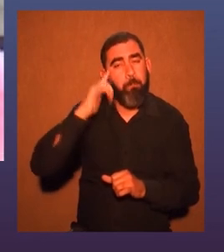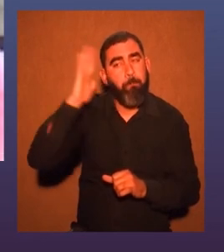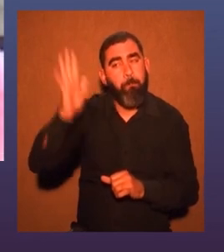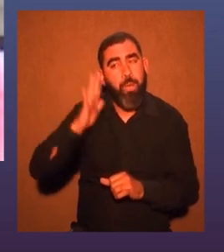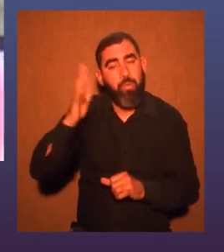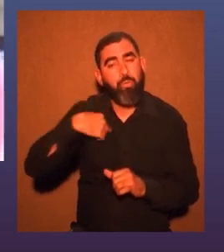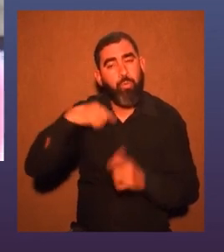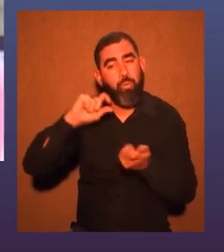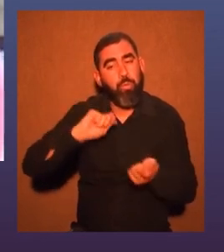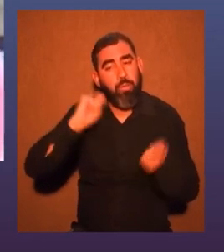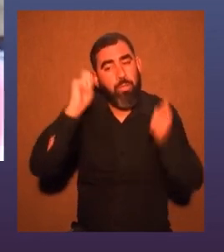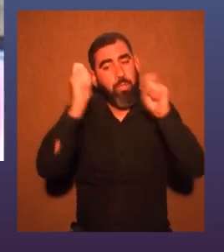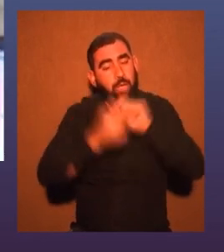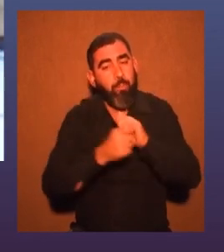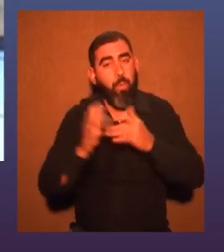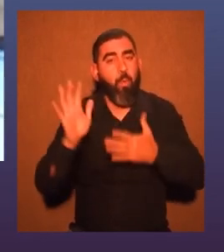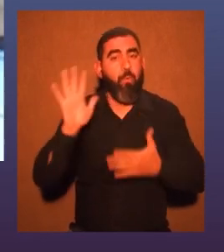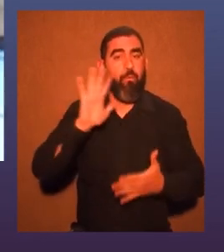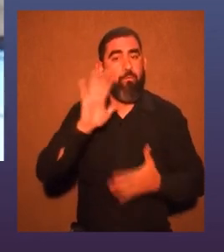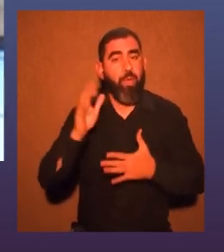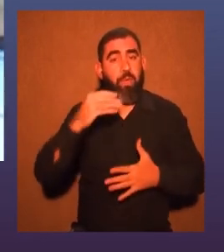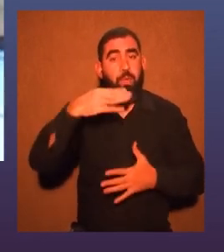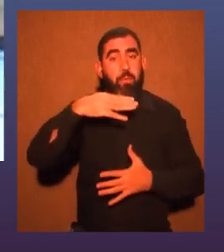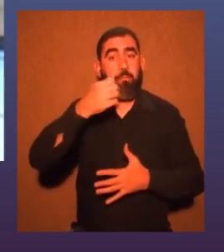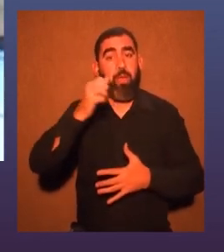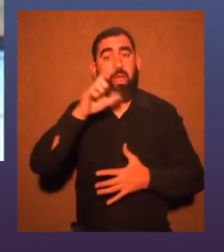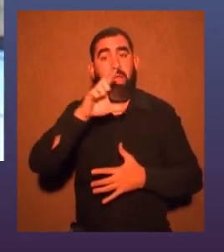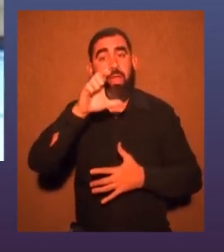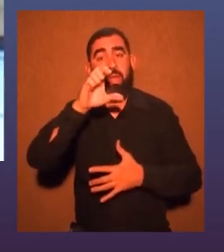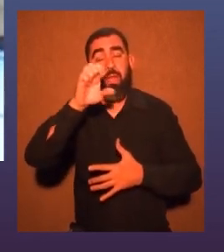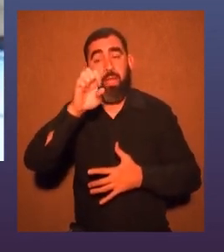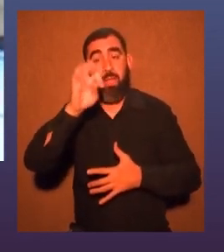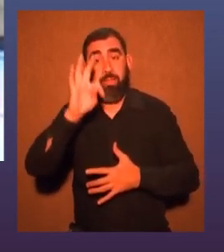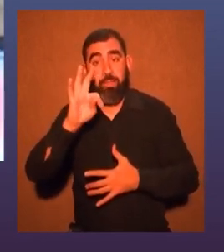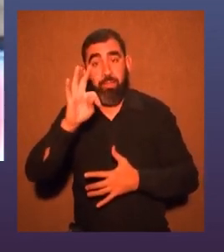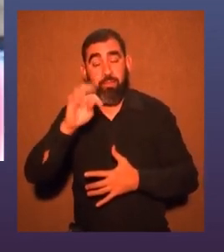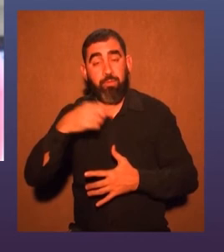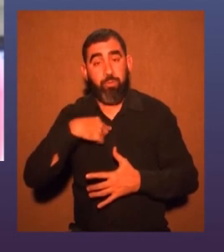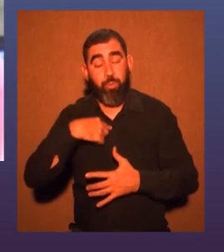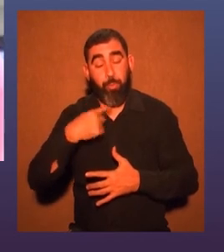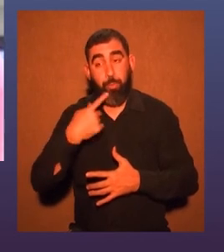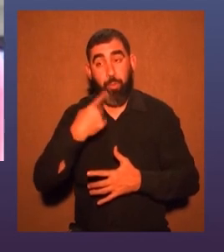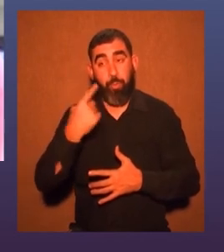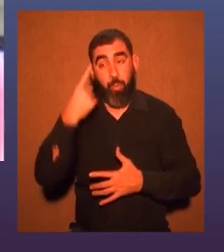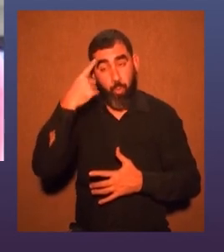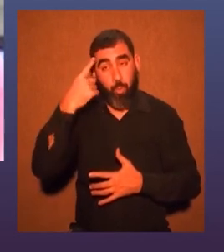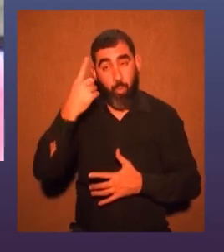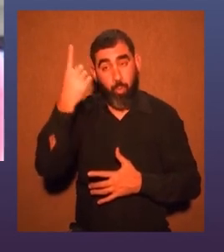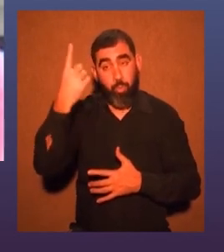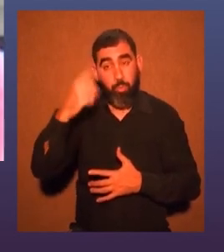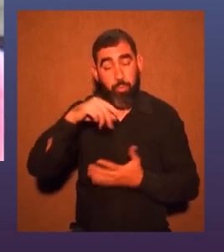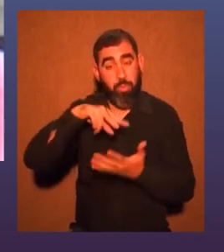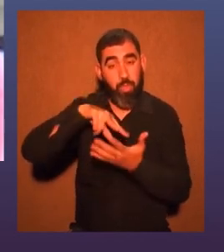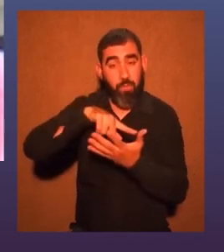paso al ballet? Porque, por ejemplo, a mí uno de los ballets, Cita Rosa en